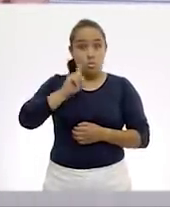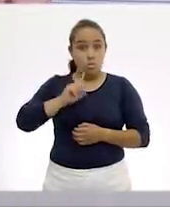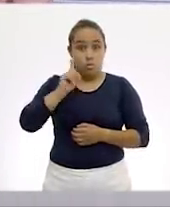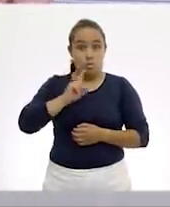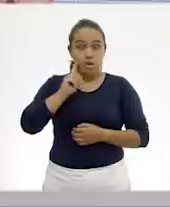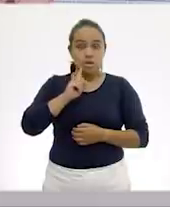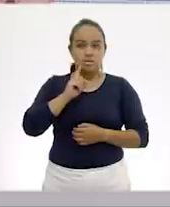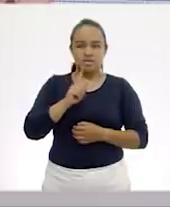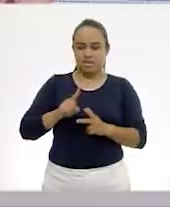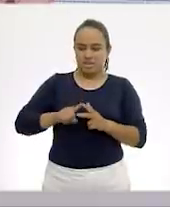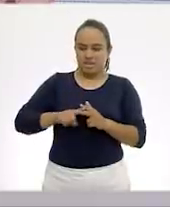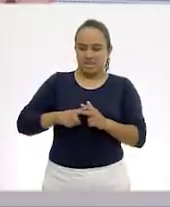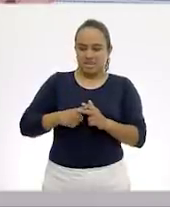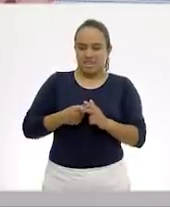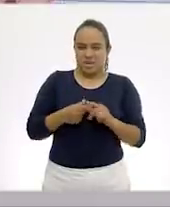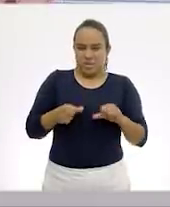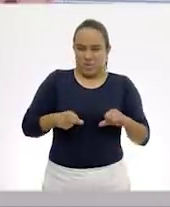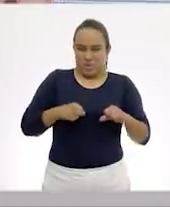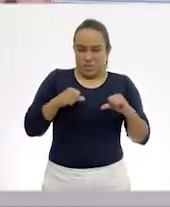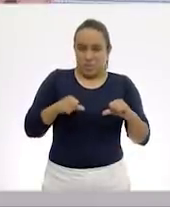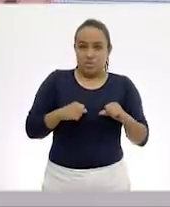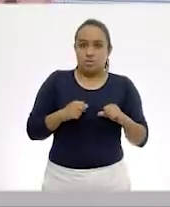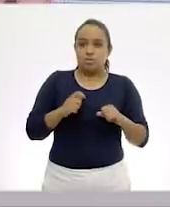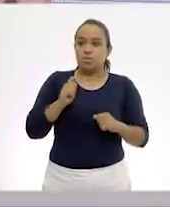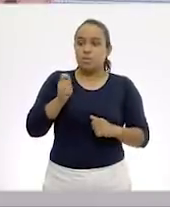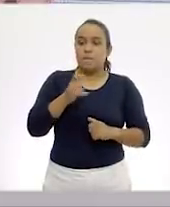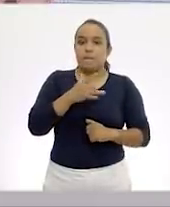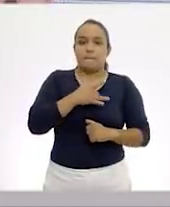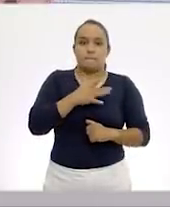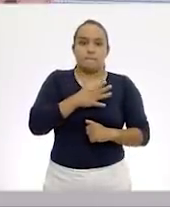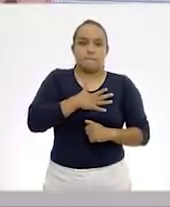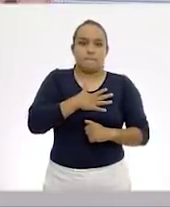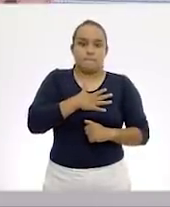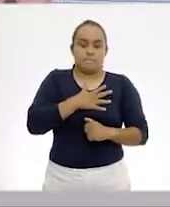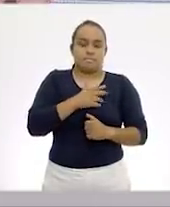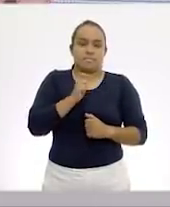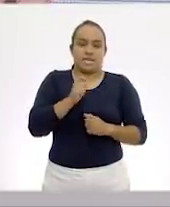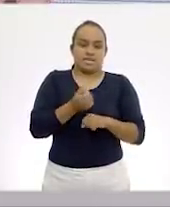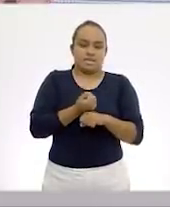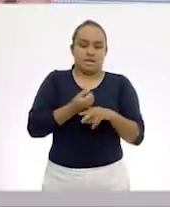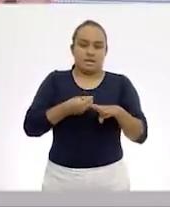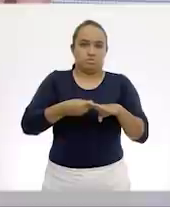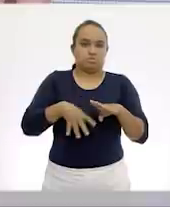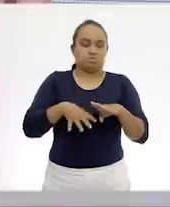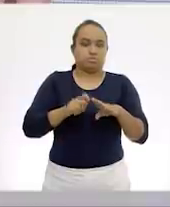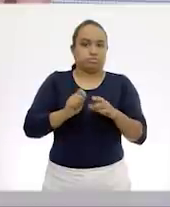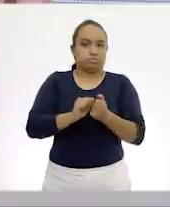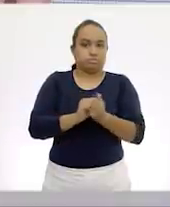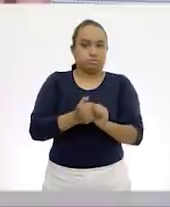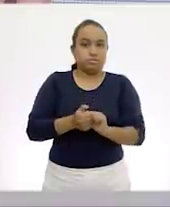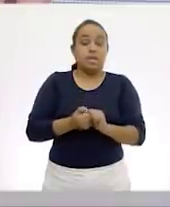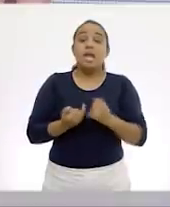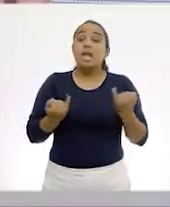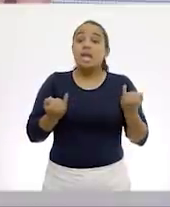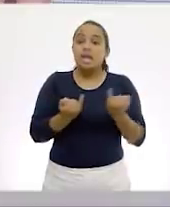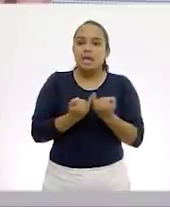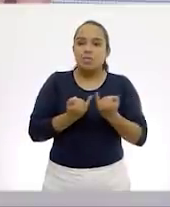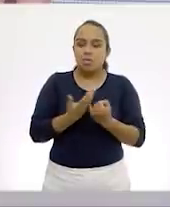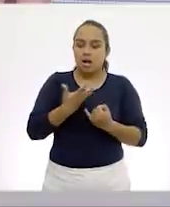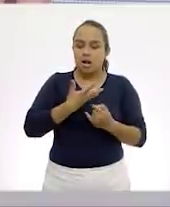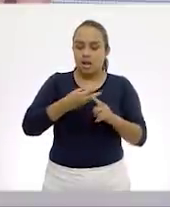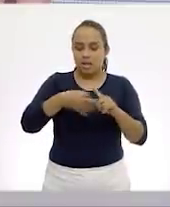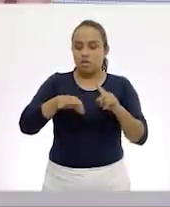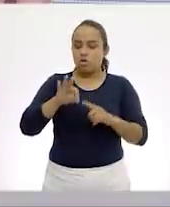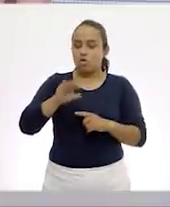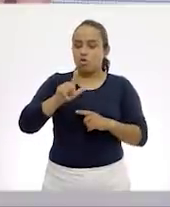mujeres, al inicio de la pubertad se presenta la primera menstruación o sangrado. Y también se presenta un fluido